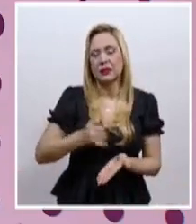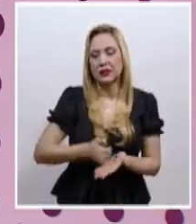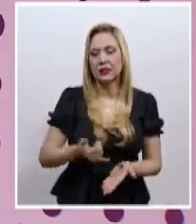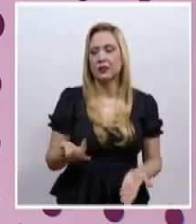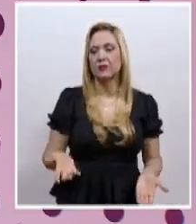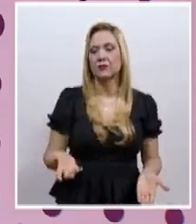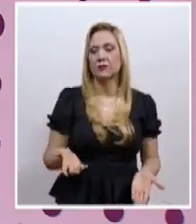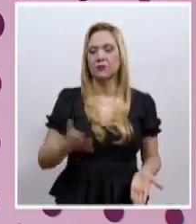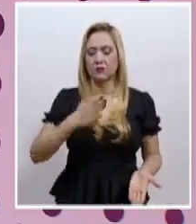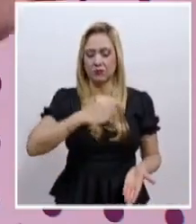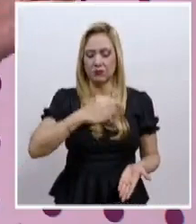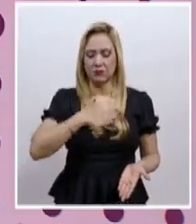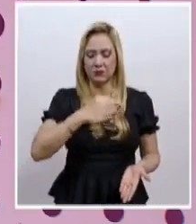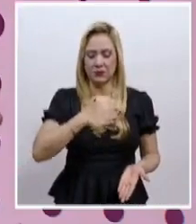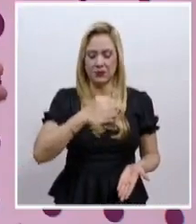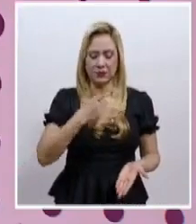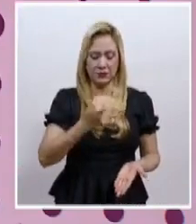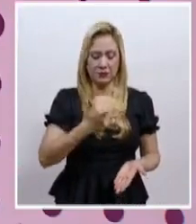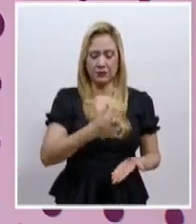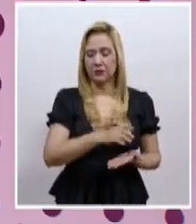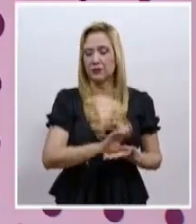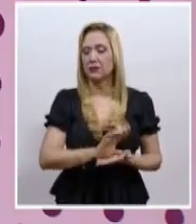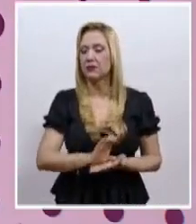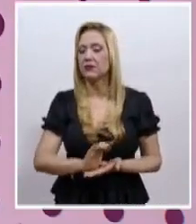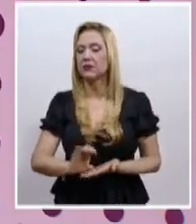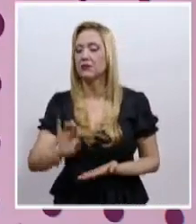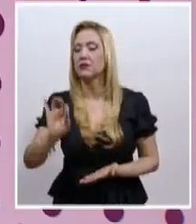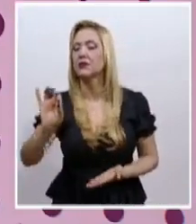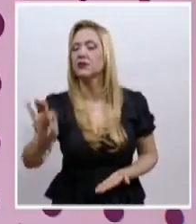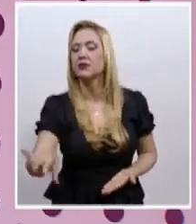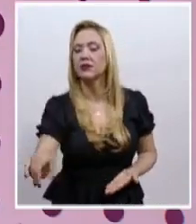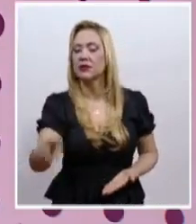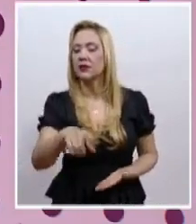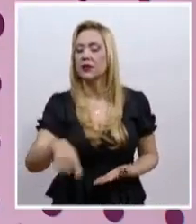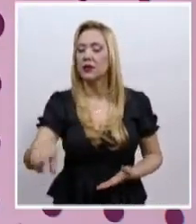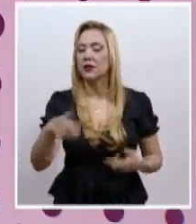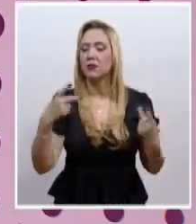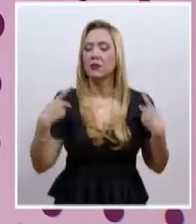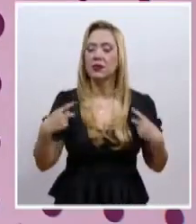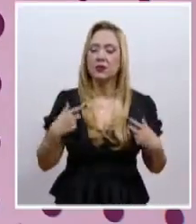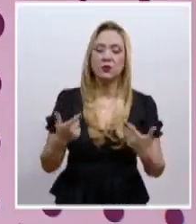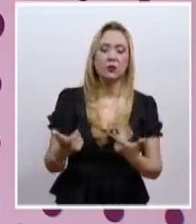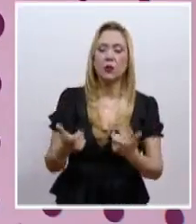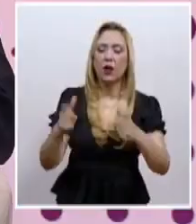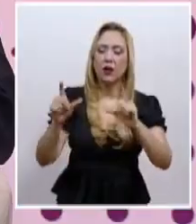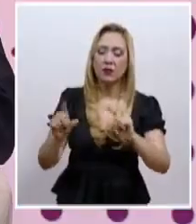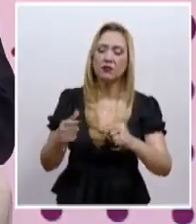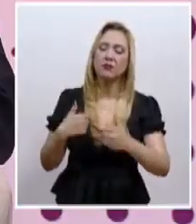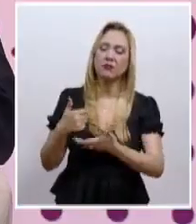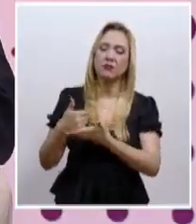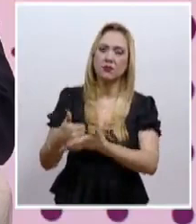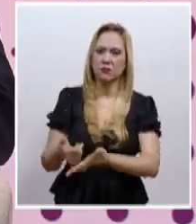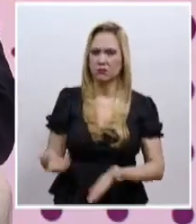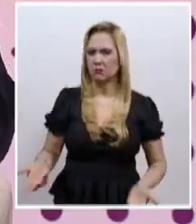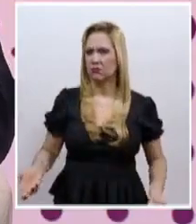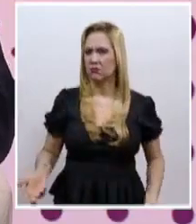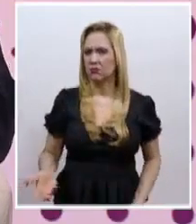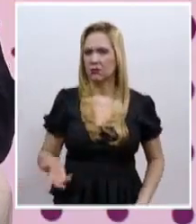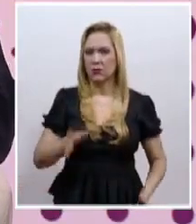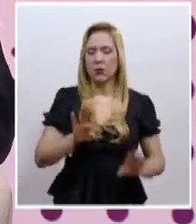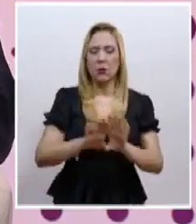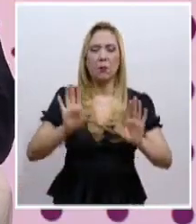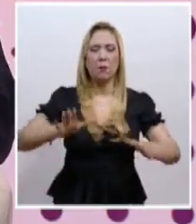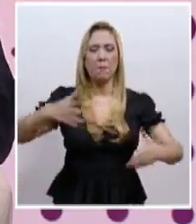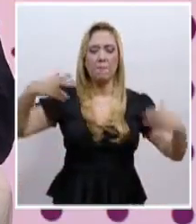transferencia de mi patrimonio a una colectividad. Y la resistencia a cubrir o a ceder parte de esa rebanada del